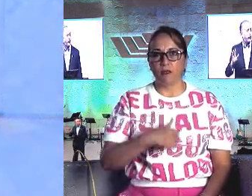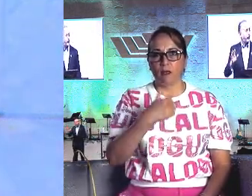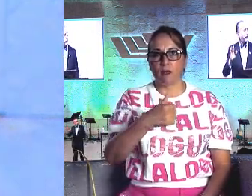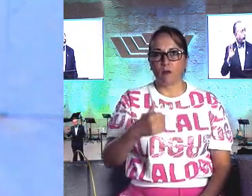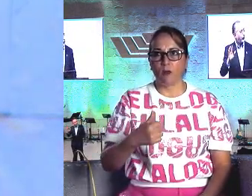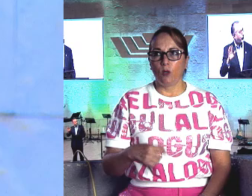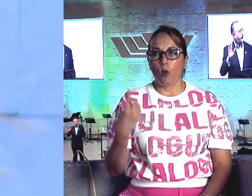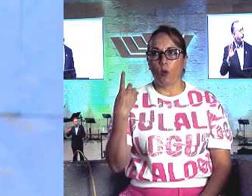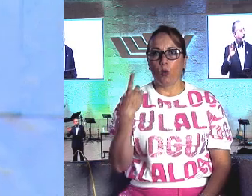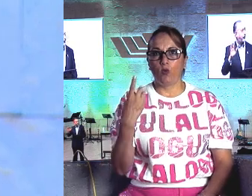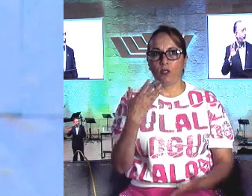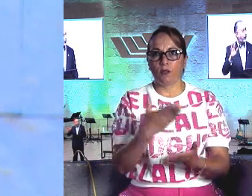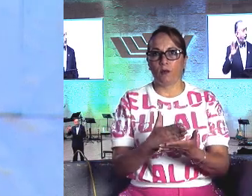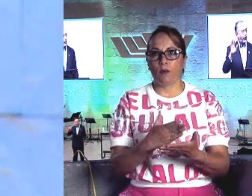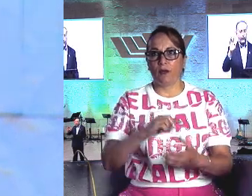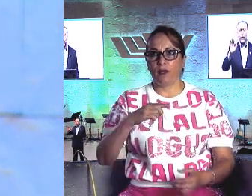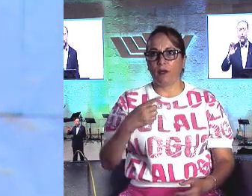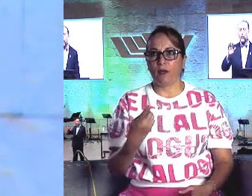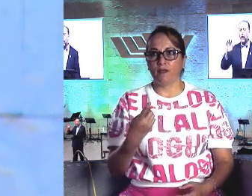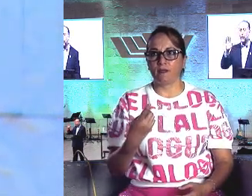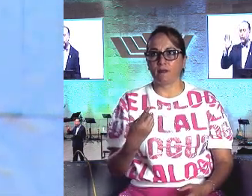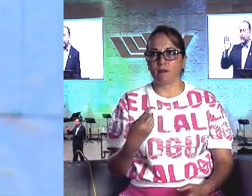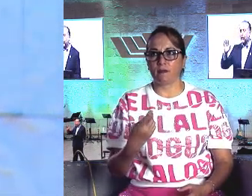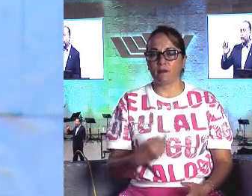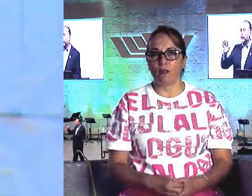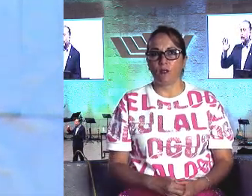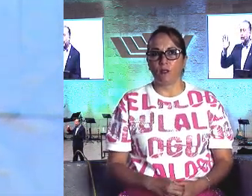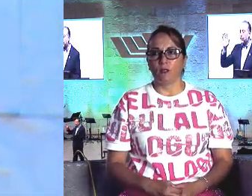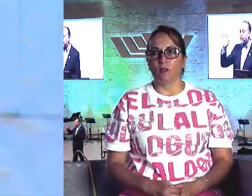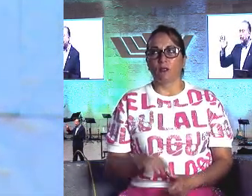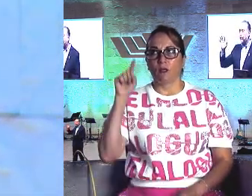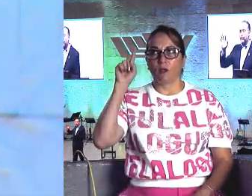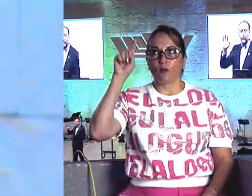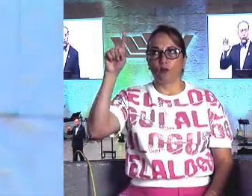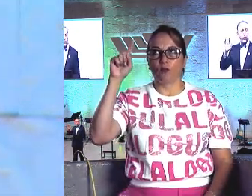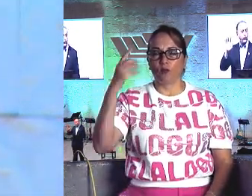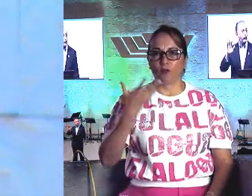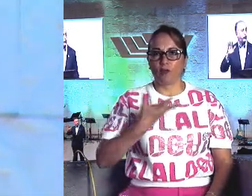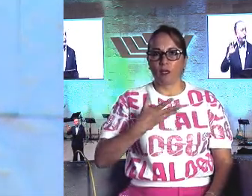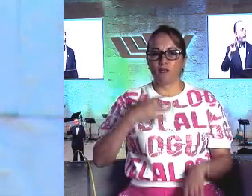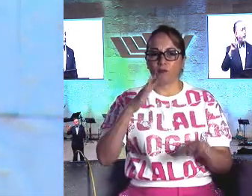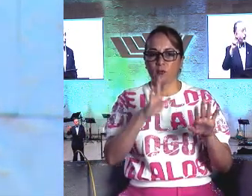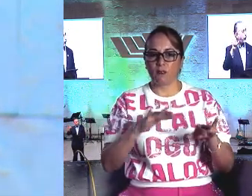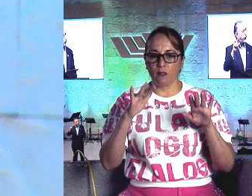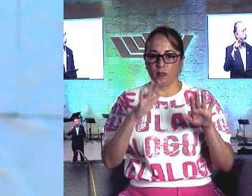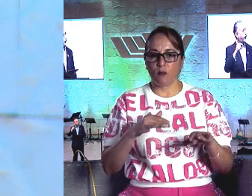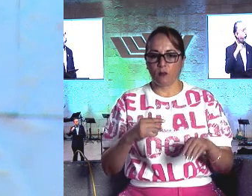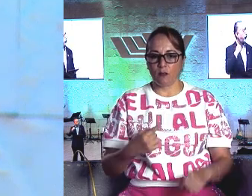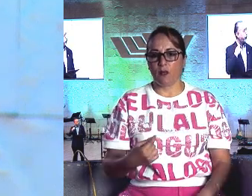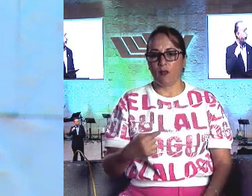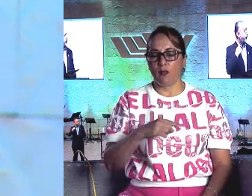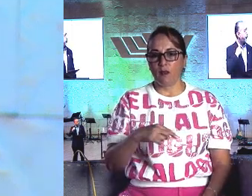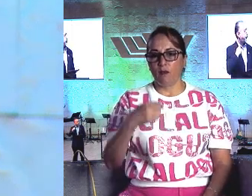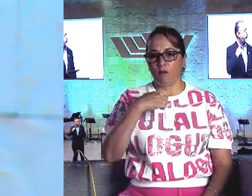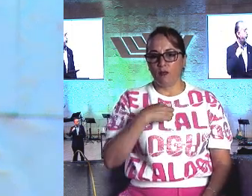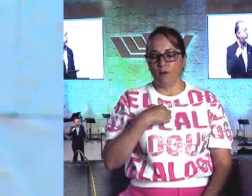servir: Señor, apelo a la misericordia de mi Señor Jesús que pagó por mí.